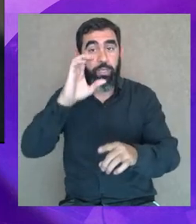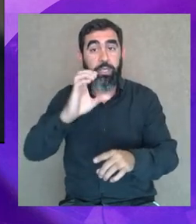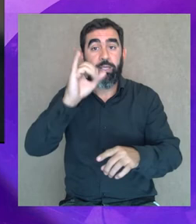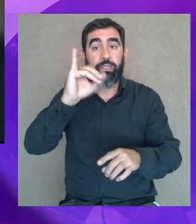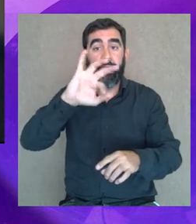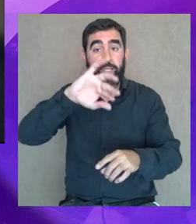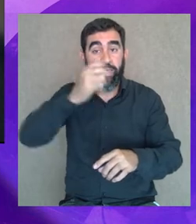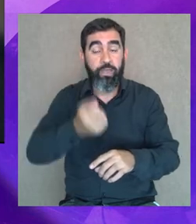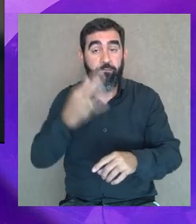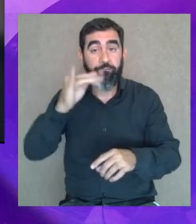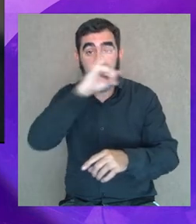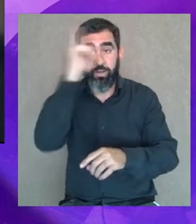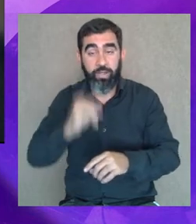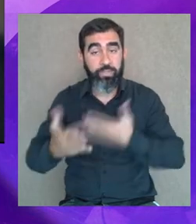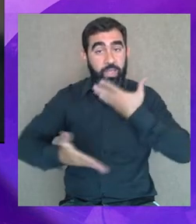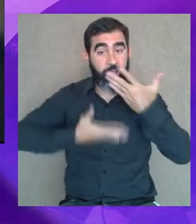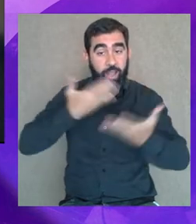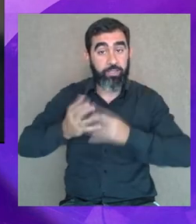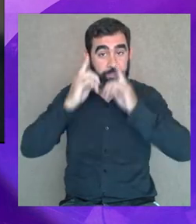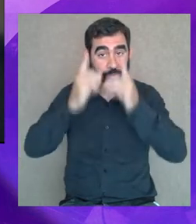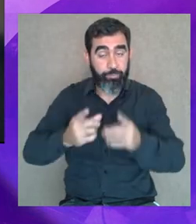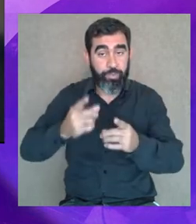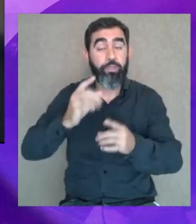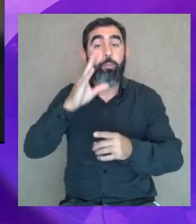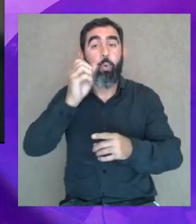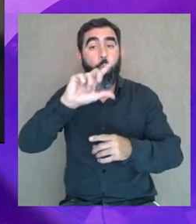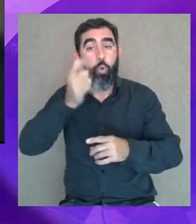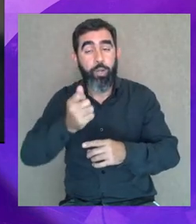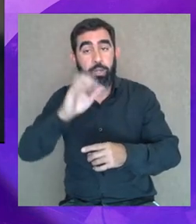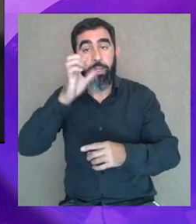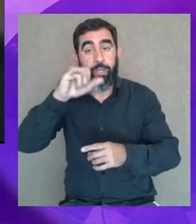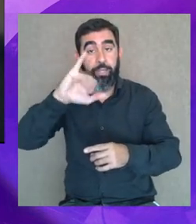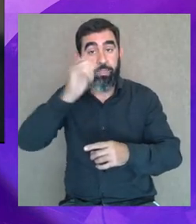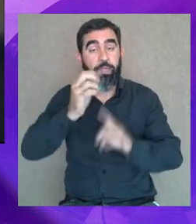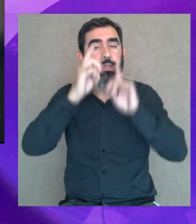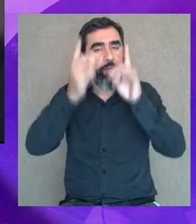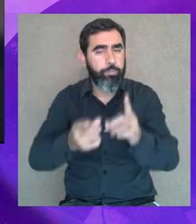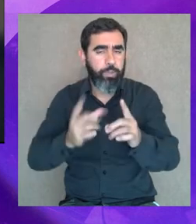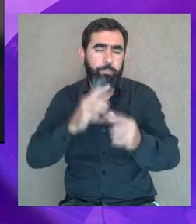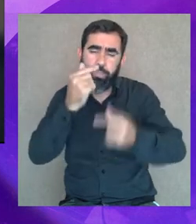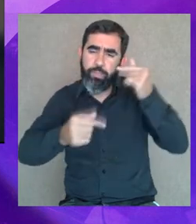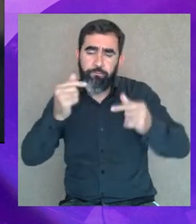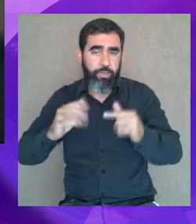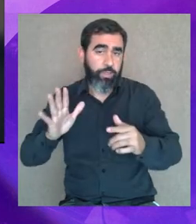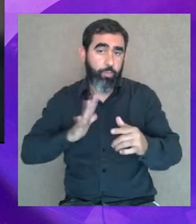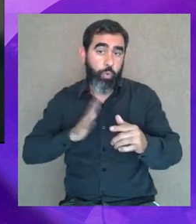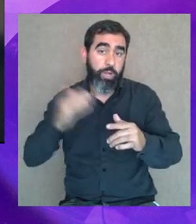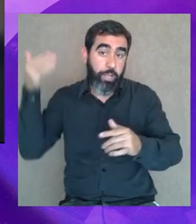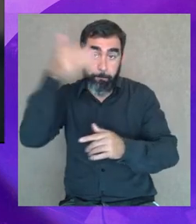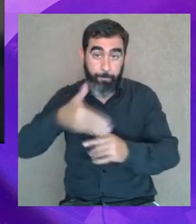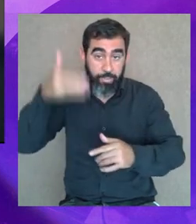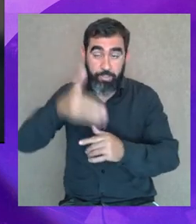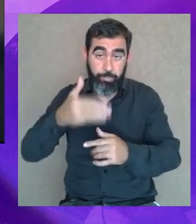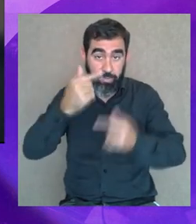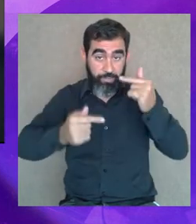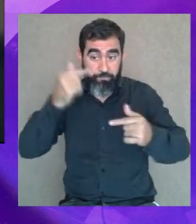fernández la cantante de toda la conocida consejera maría o la eneida de lyon la arquitecta hortensia campanella y el ir a parar y